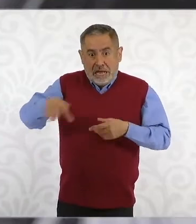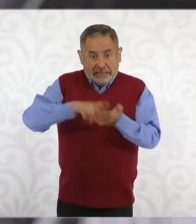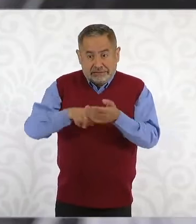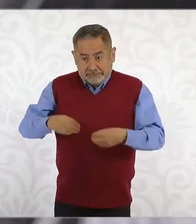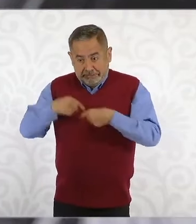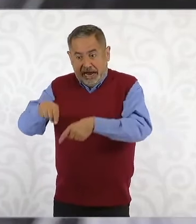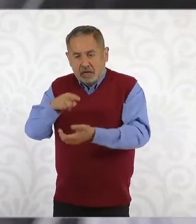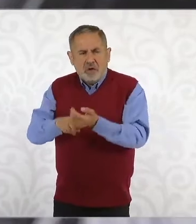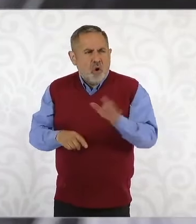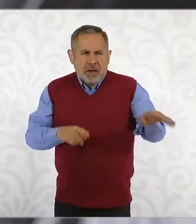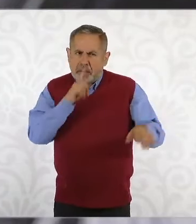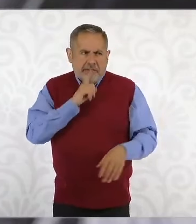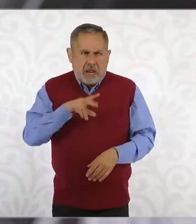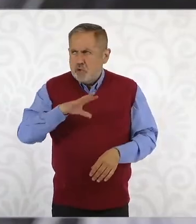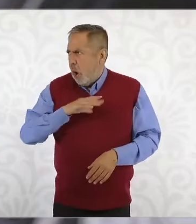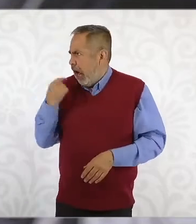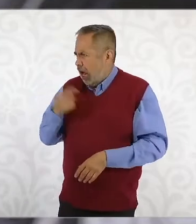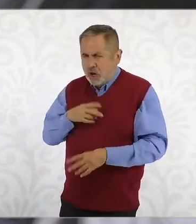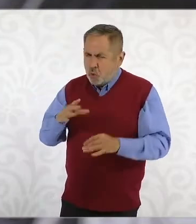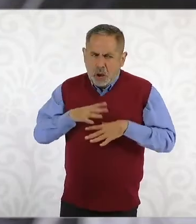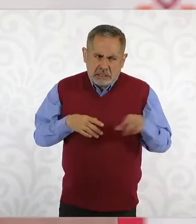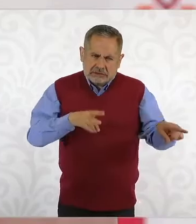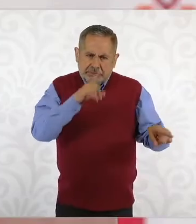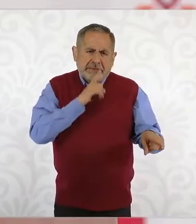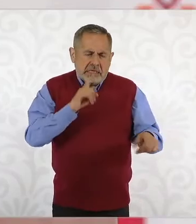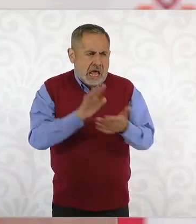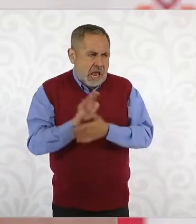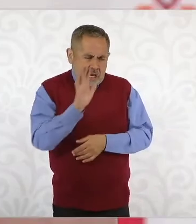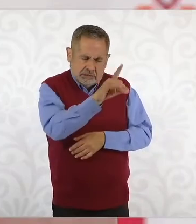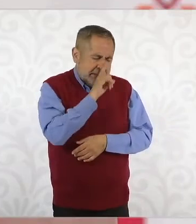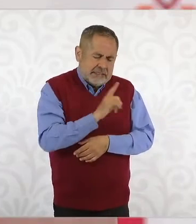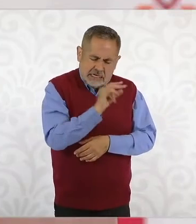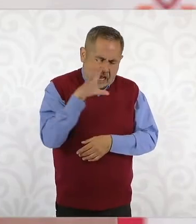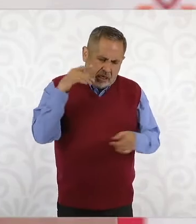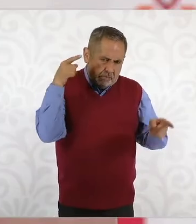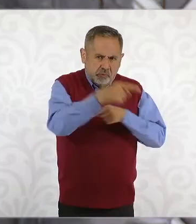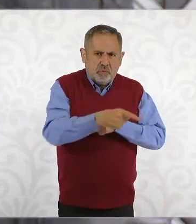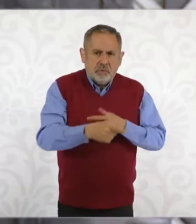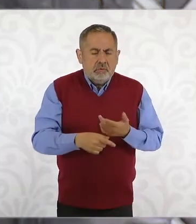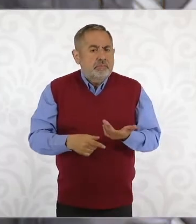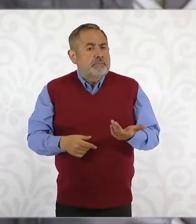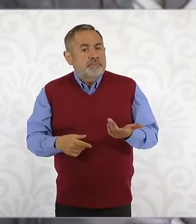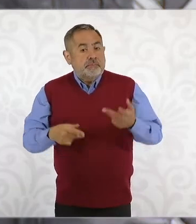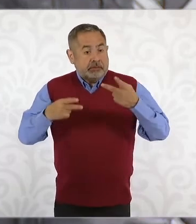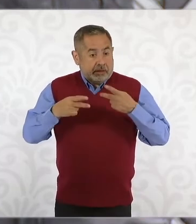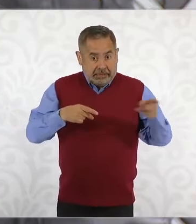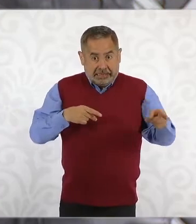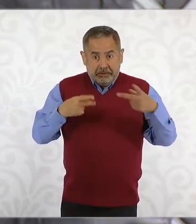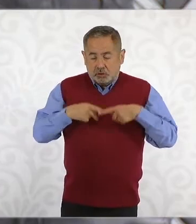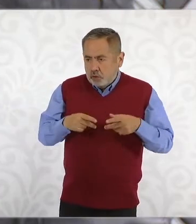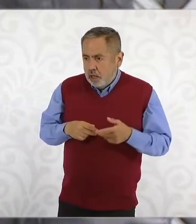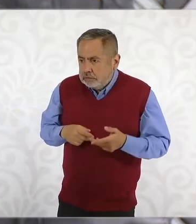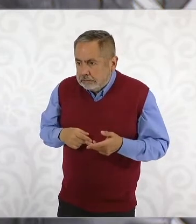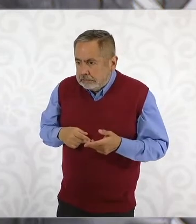de las audiencias: oye, es mentira lo que dijiste, aquí no hubo nada, y aquí está la prueba. ¿Qué tiene que hacer ese medio